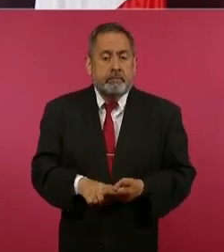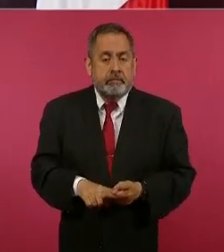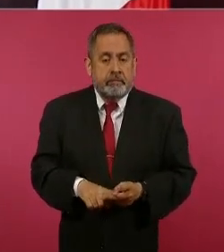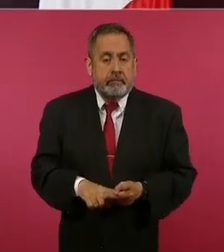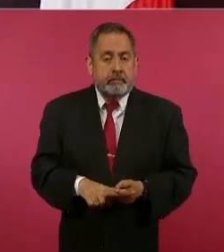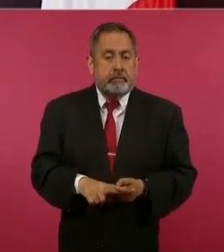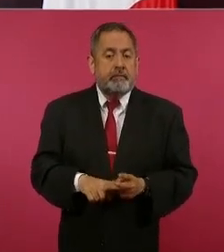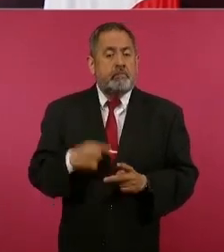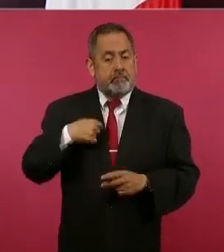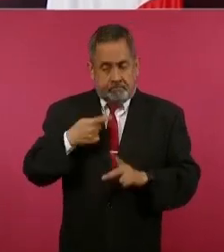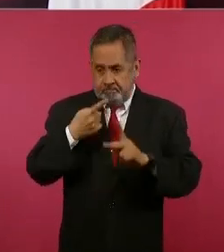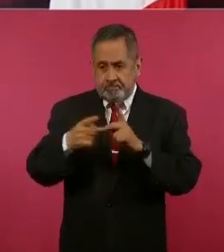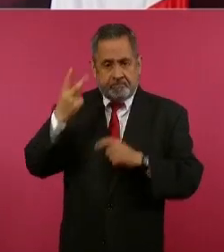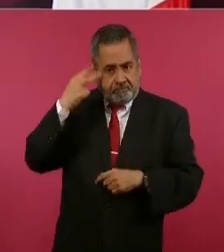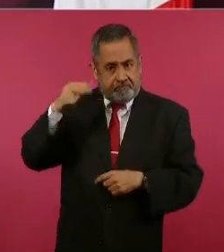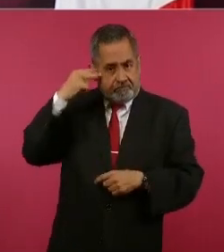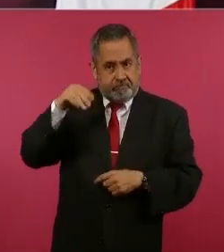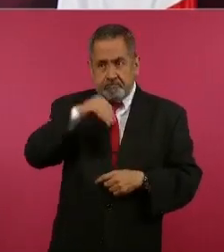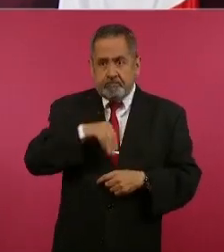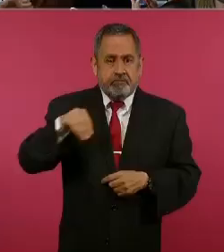a comenzar una gira